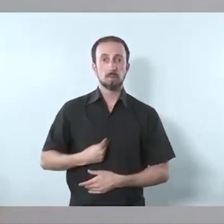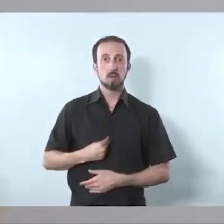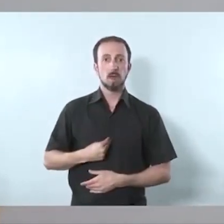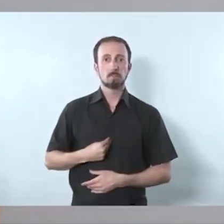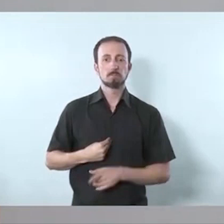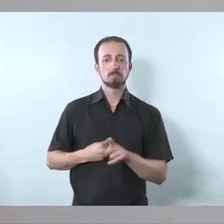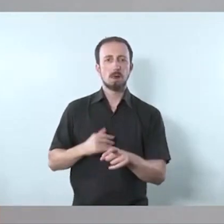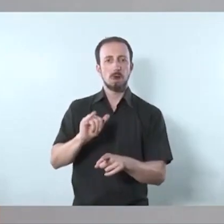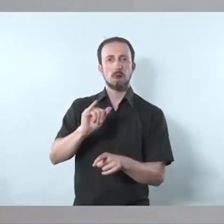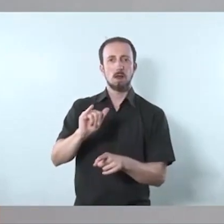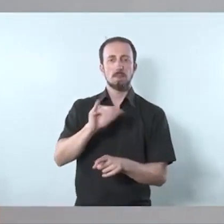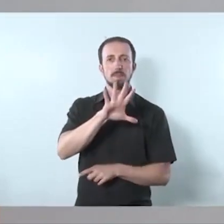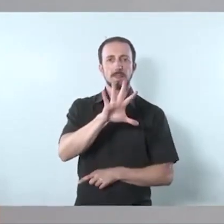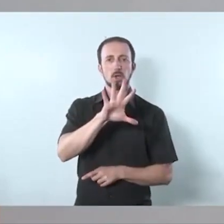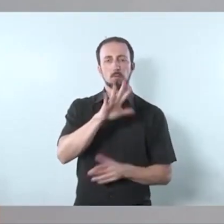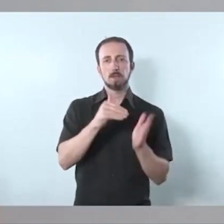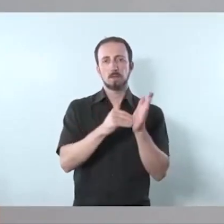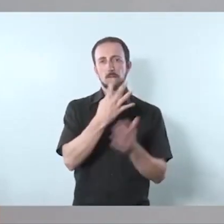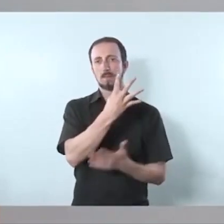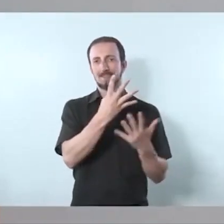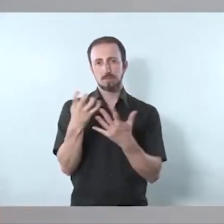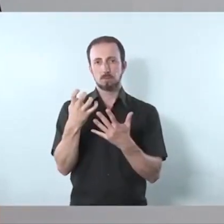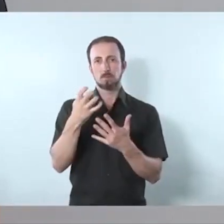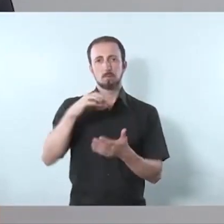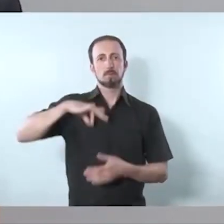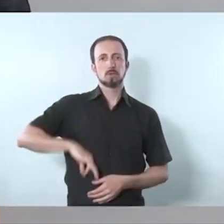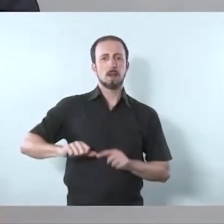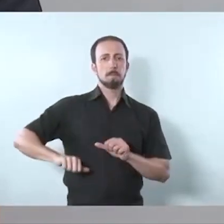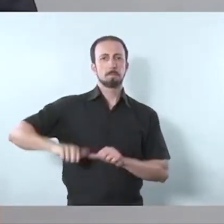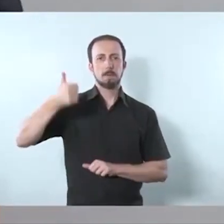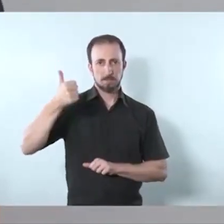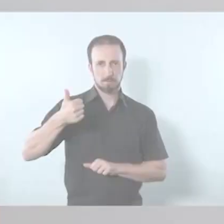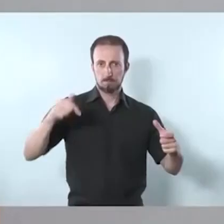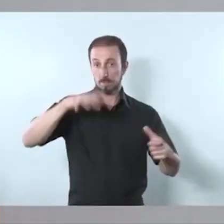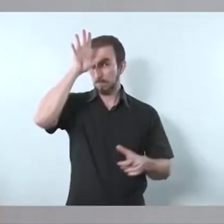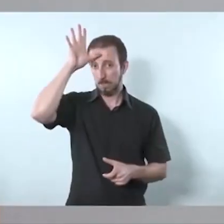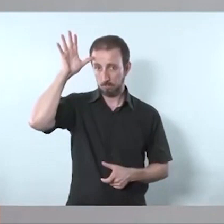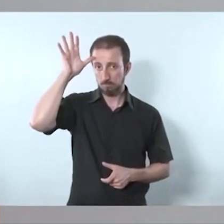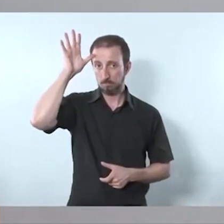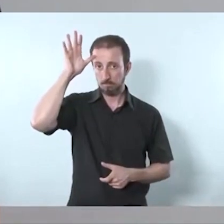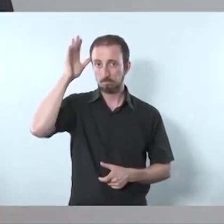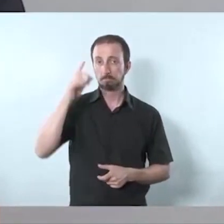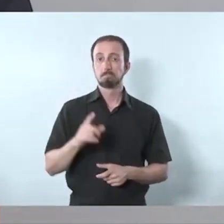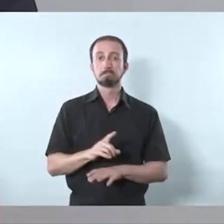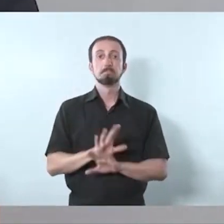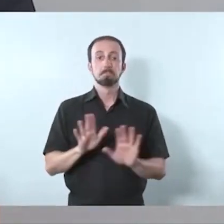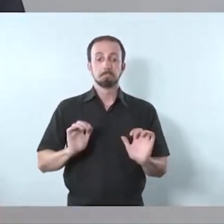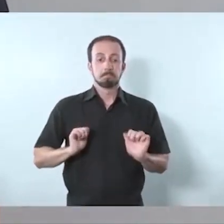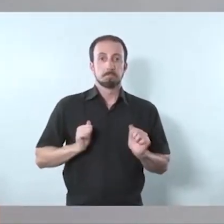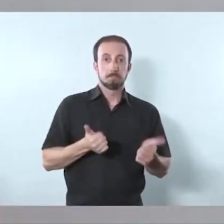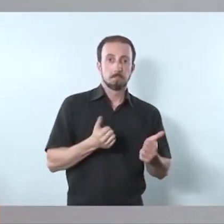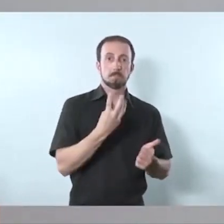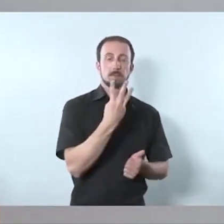5900 profesionales más este verano para garantizar la asistencia sanitaria destinamos de forma inicial